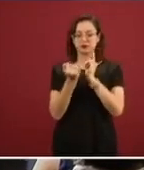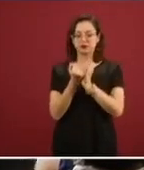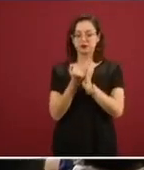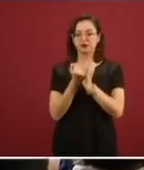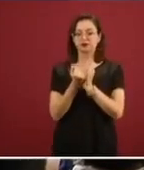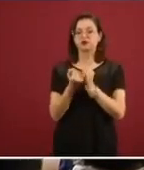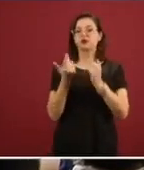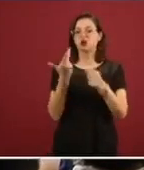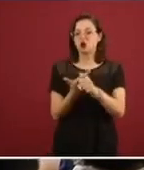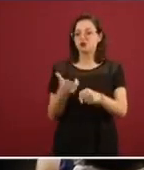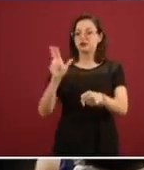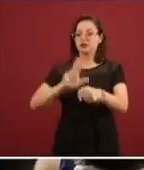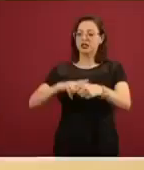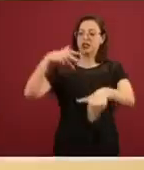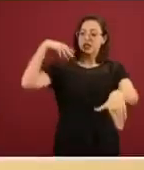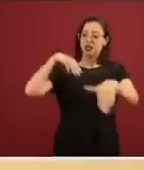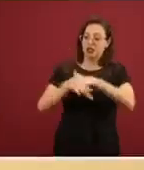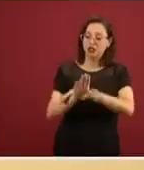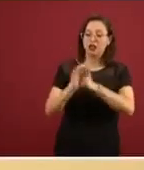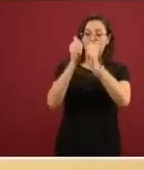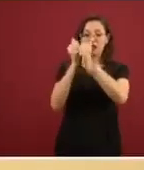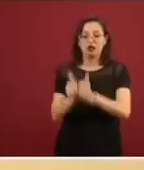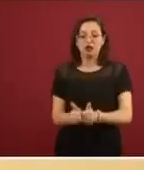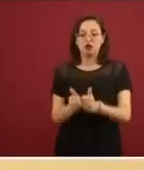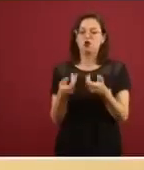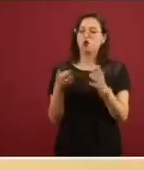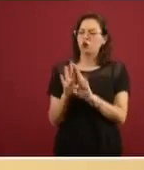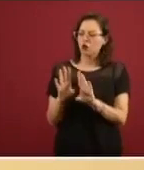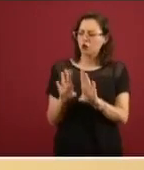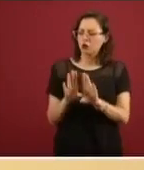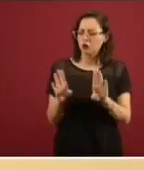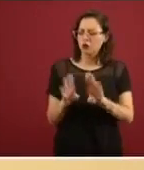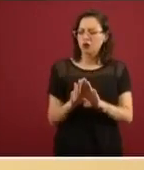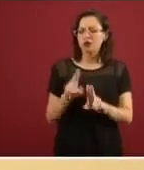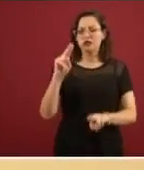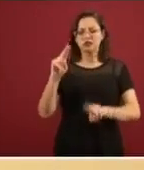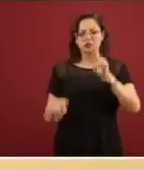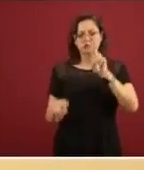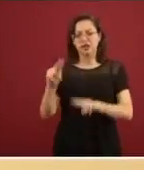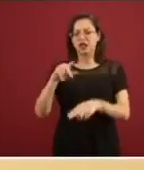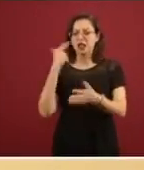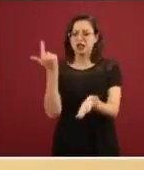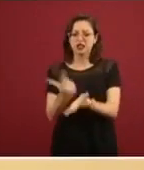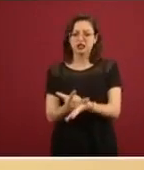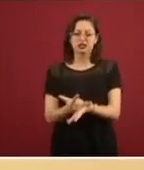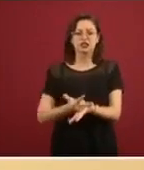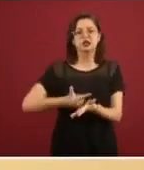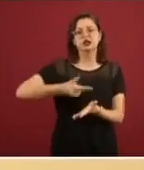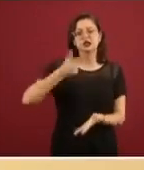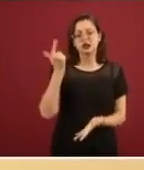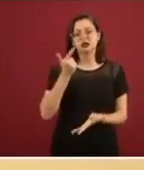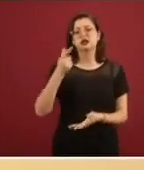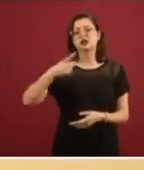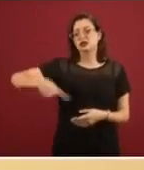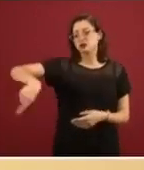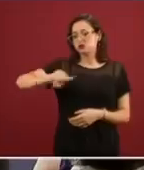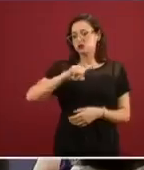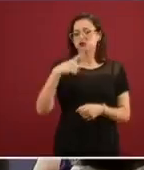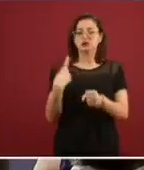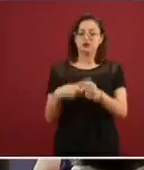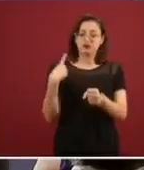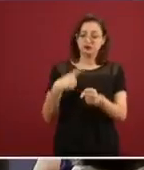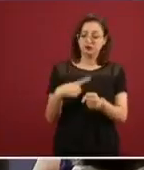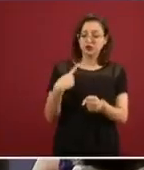de la hospitalización cuál ha sido el grado, en este caso de afectación, que han tenido los pacientes que han tenido que